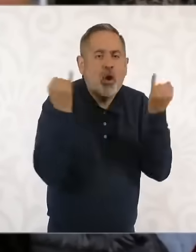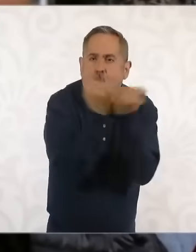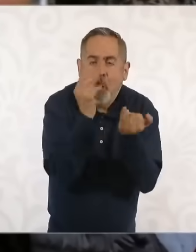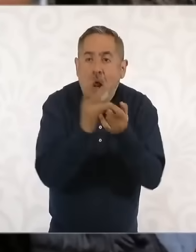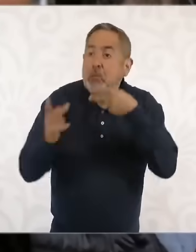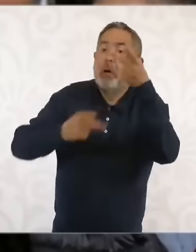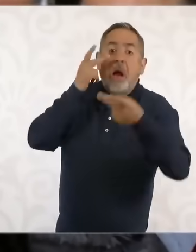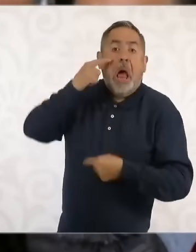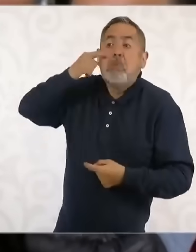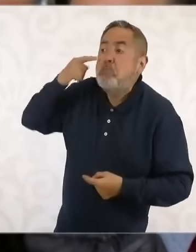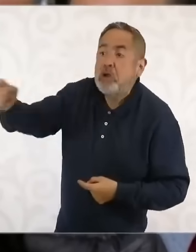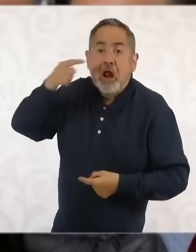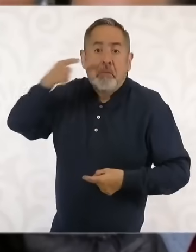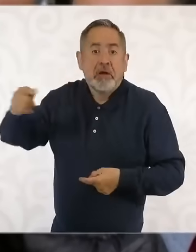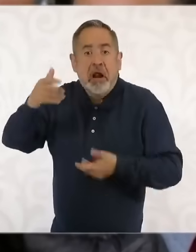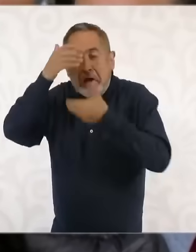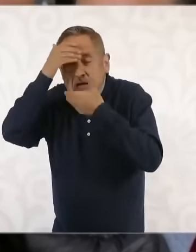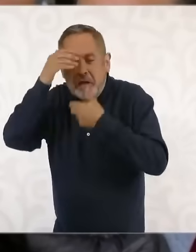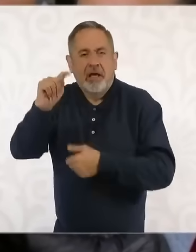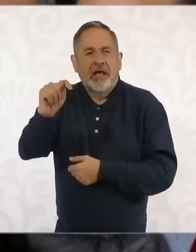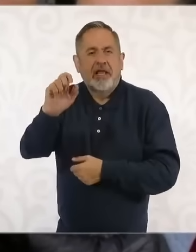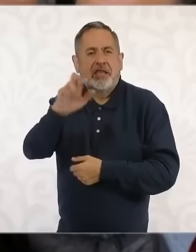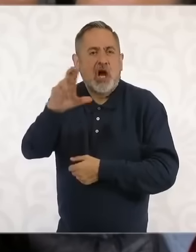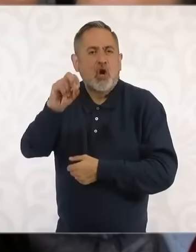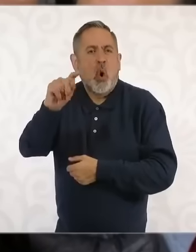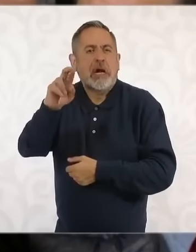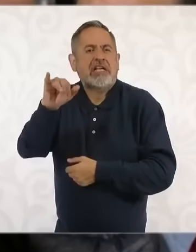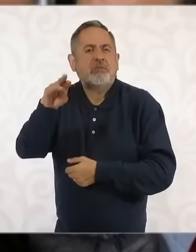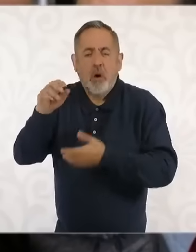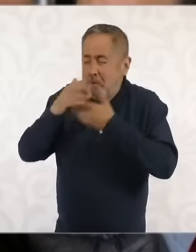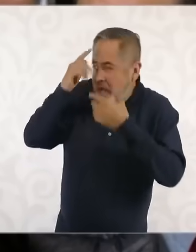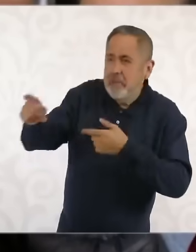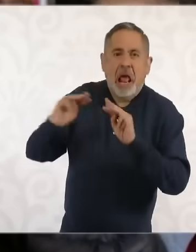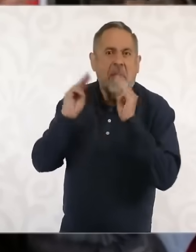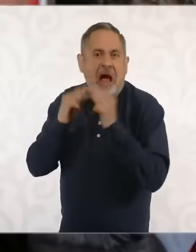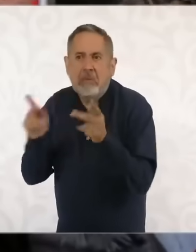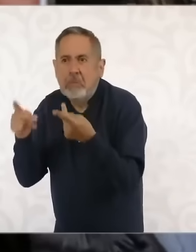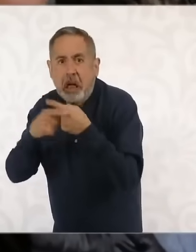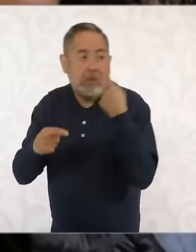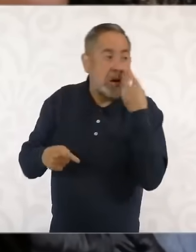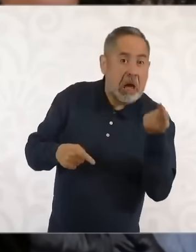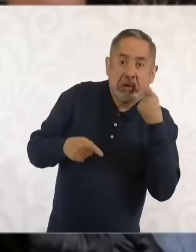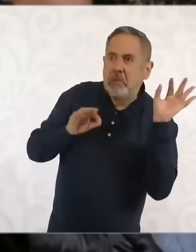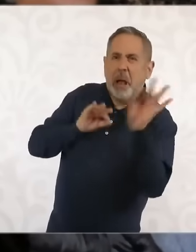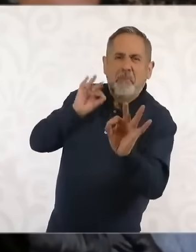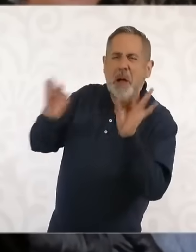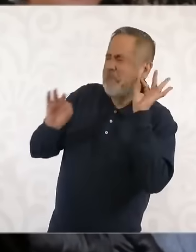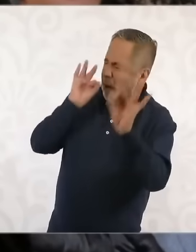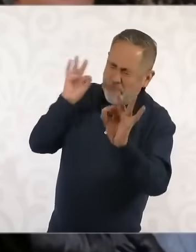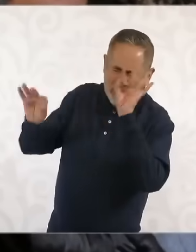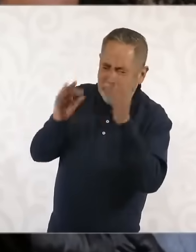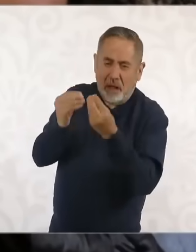narcotráfico, y también todo el tema de la dictadura, la autocracia. En